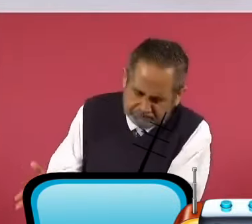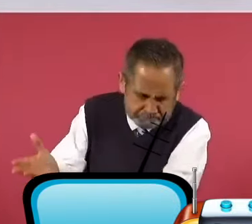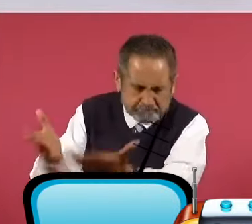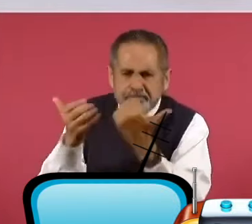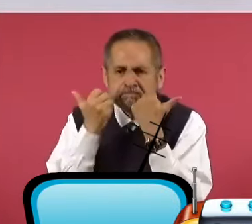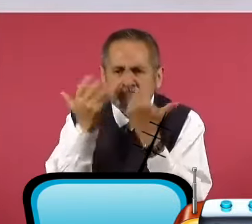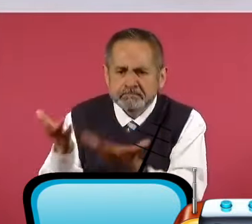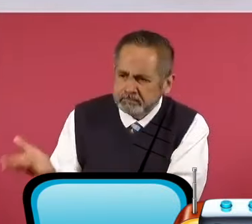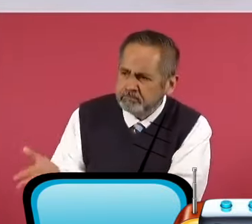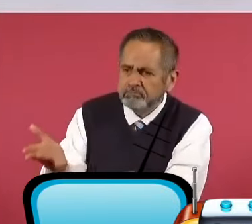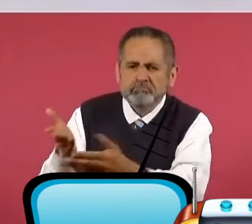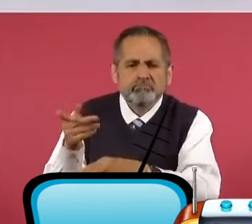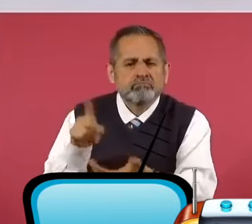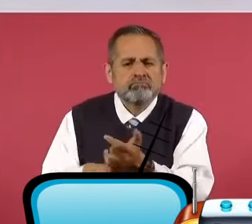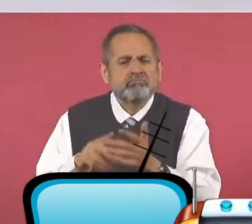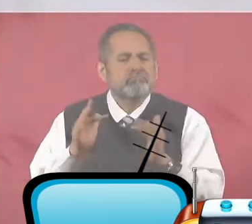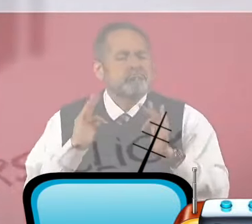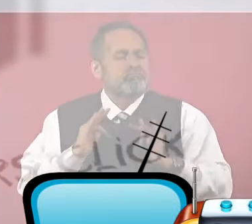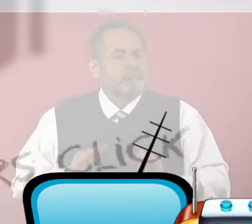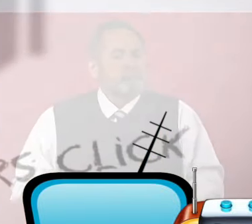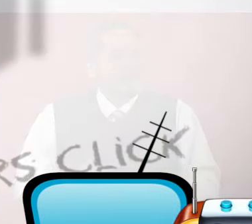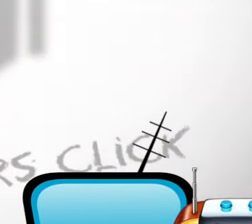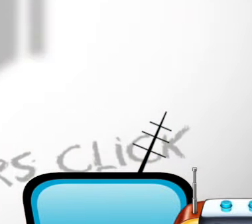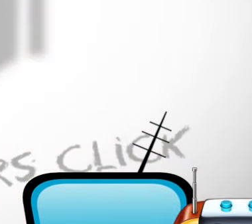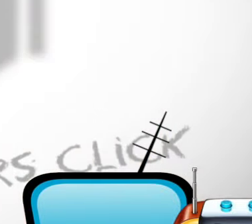Te leemos en los comentarios.